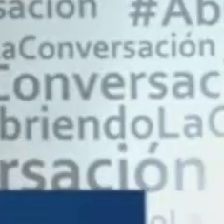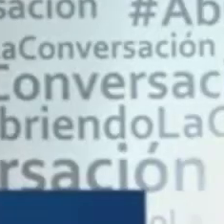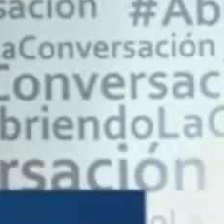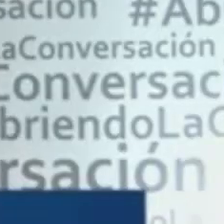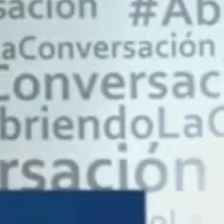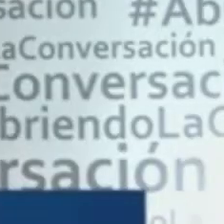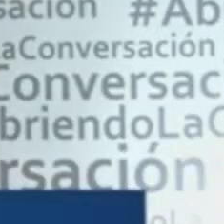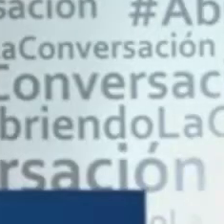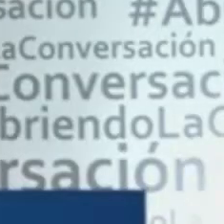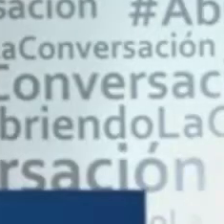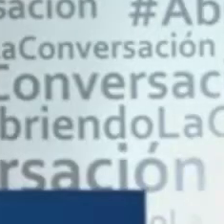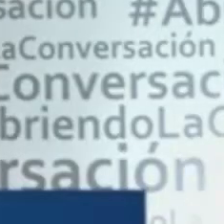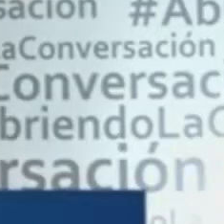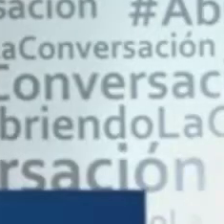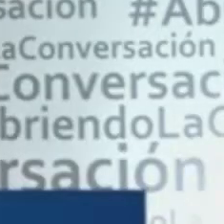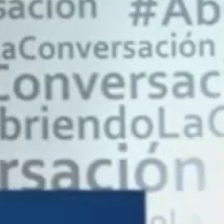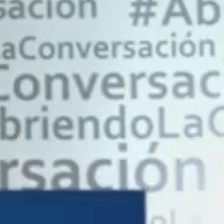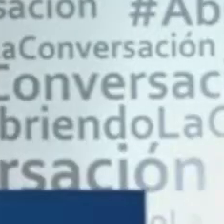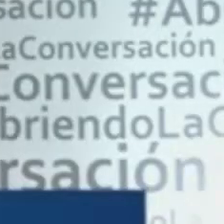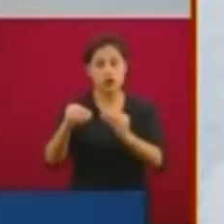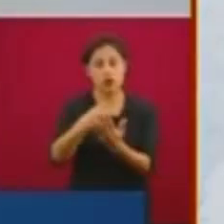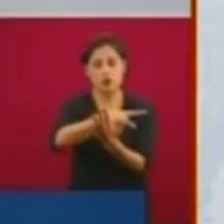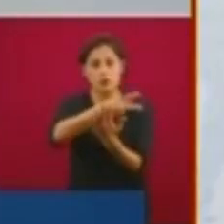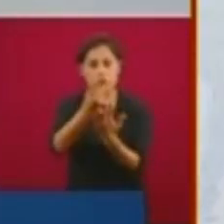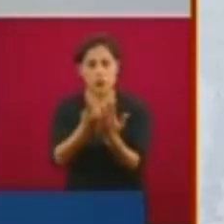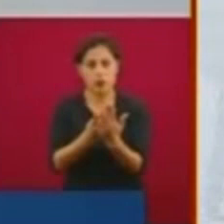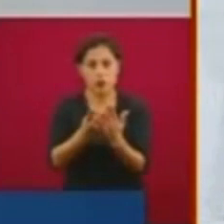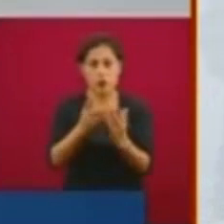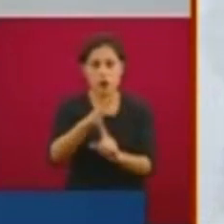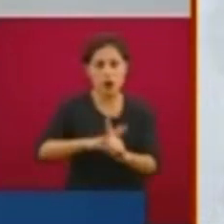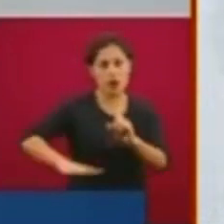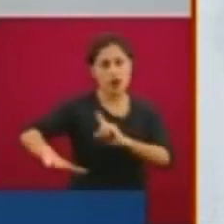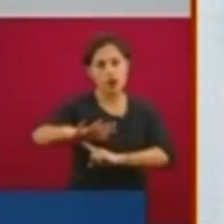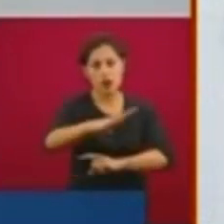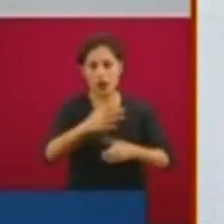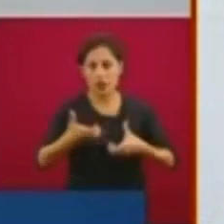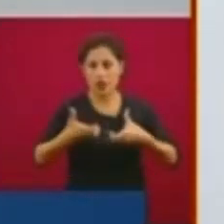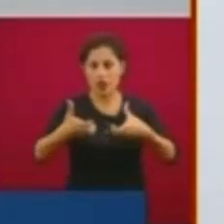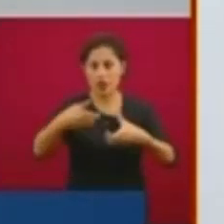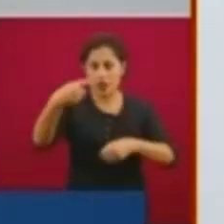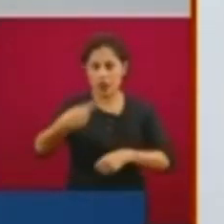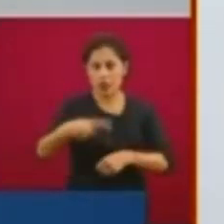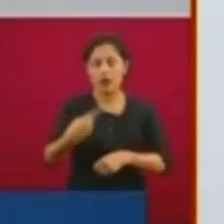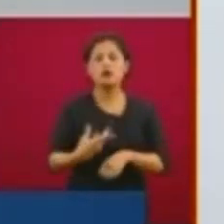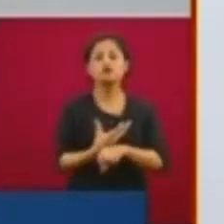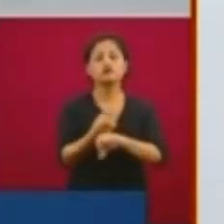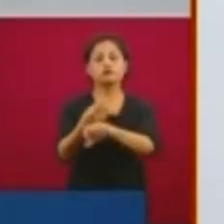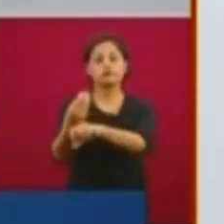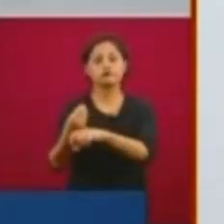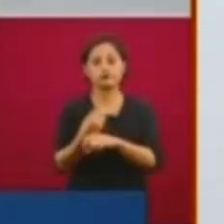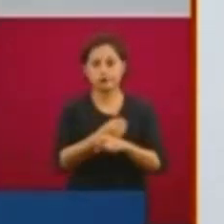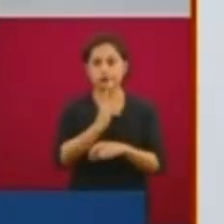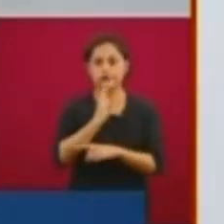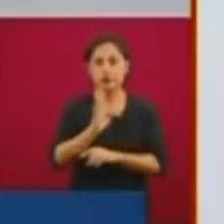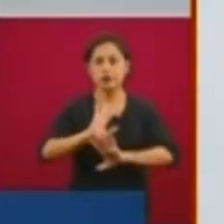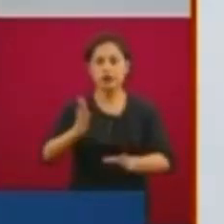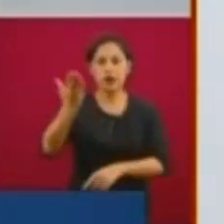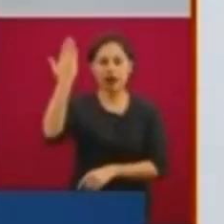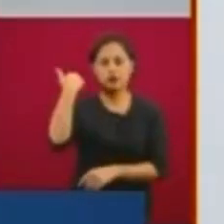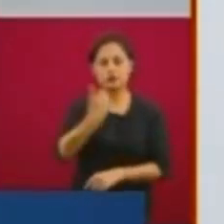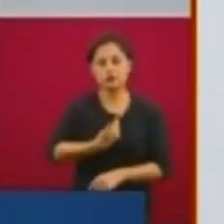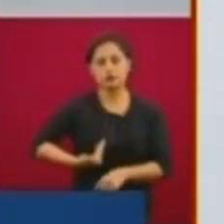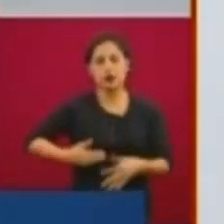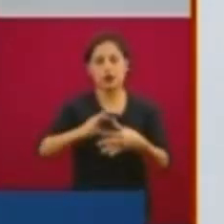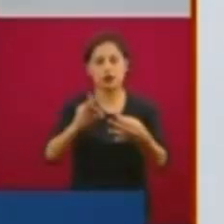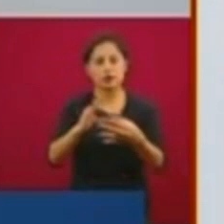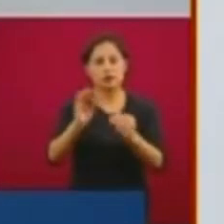una plaza de toros. No. Tienen que tener, digamos, un criterio de desarrollo local, digamos, de